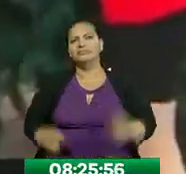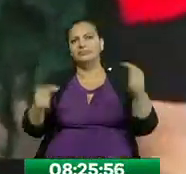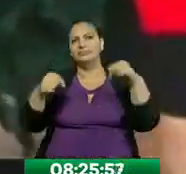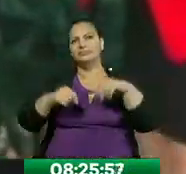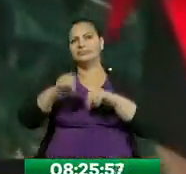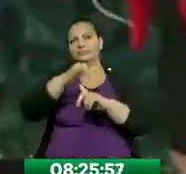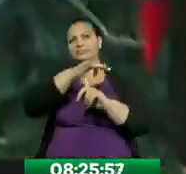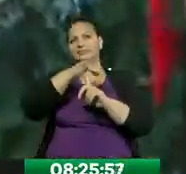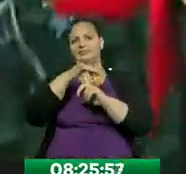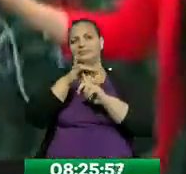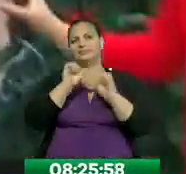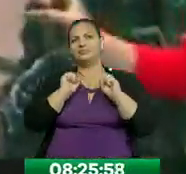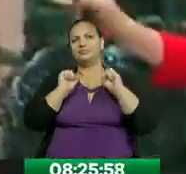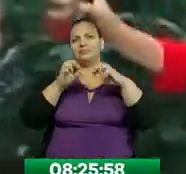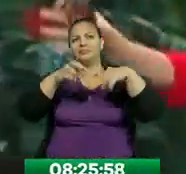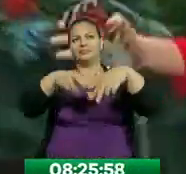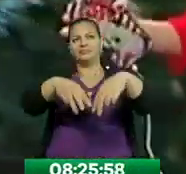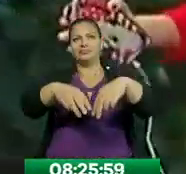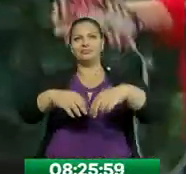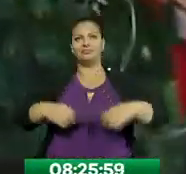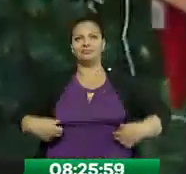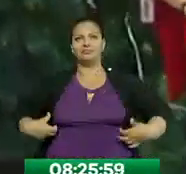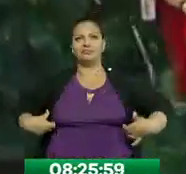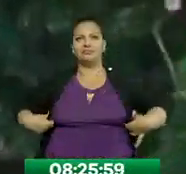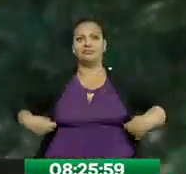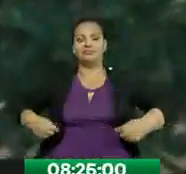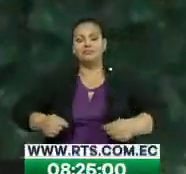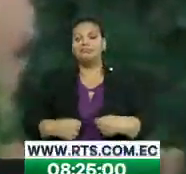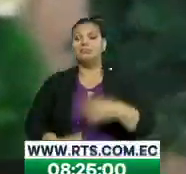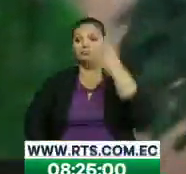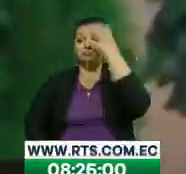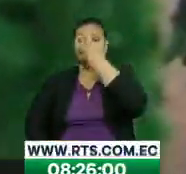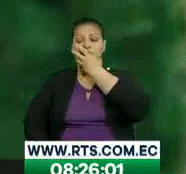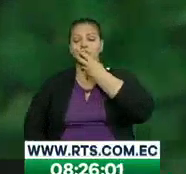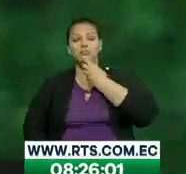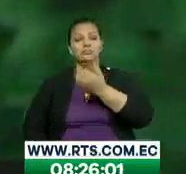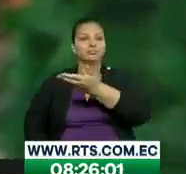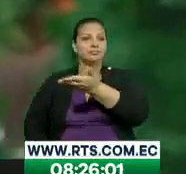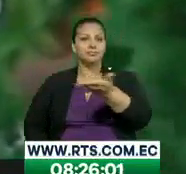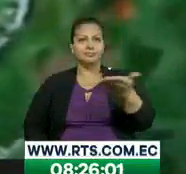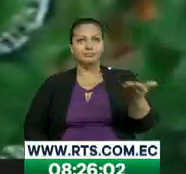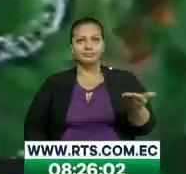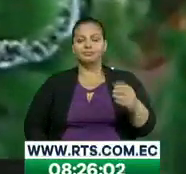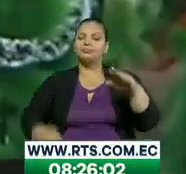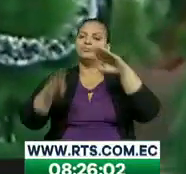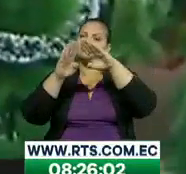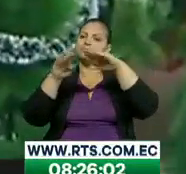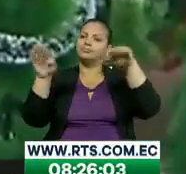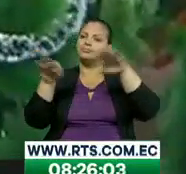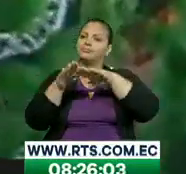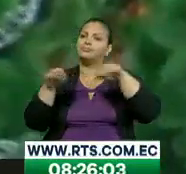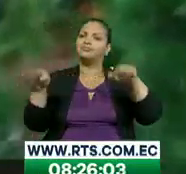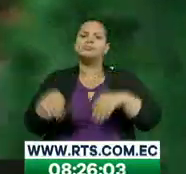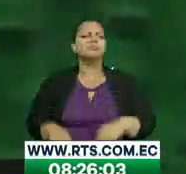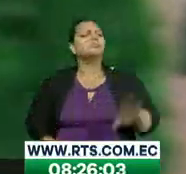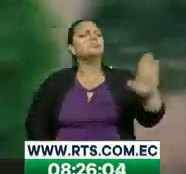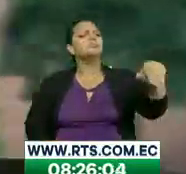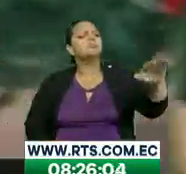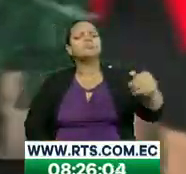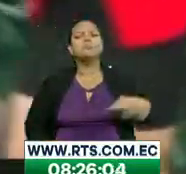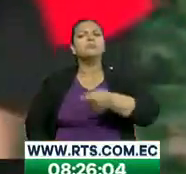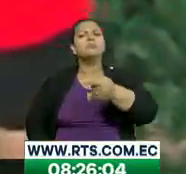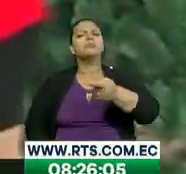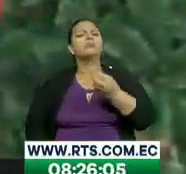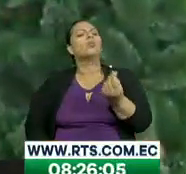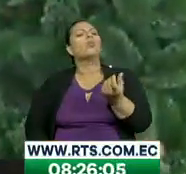encontrar. Hermoso, definitivamente hermoso los árboles de Navidad. Los precios, si me ayuda, no sé quién es el duro de